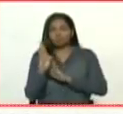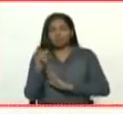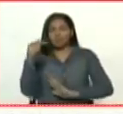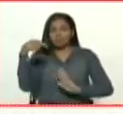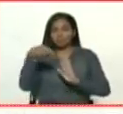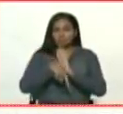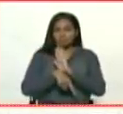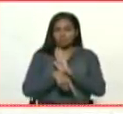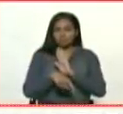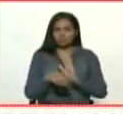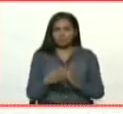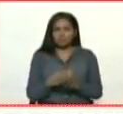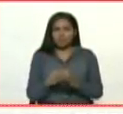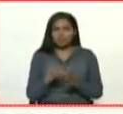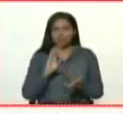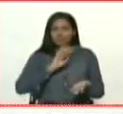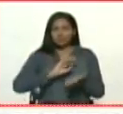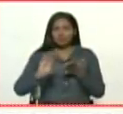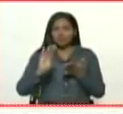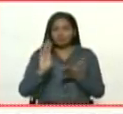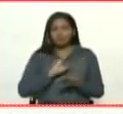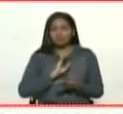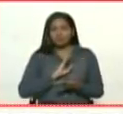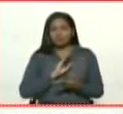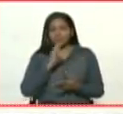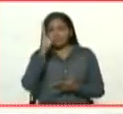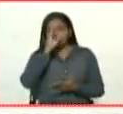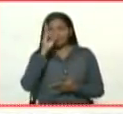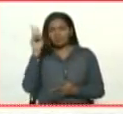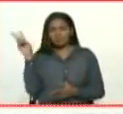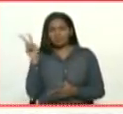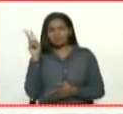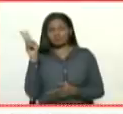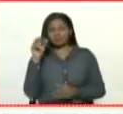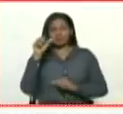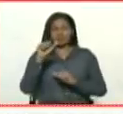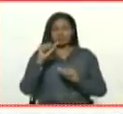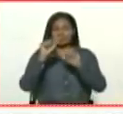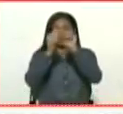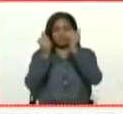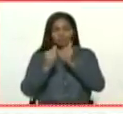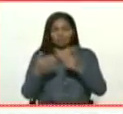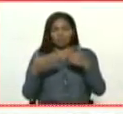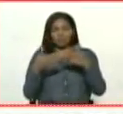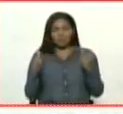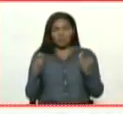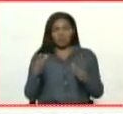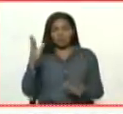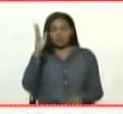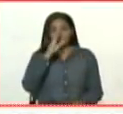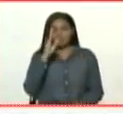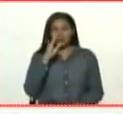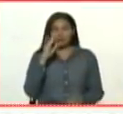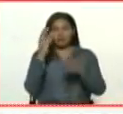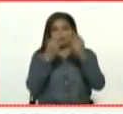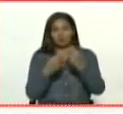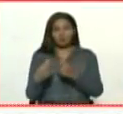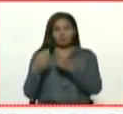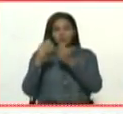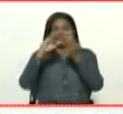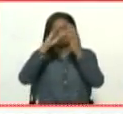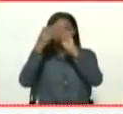profunda de los créditos bancarios, del Banco de Venezuela y del sistema público bancario a la economía